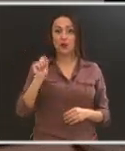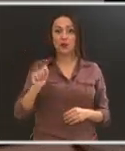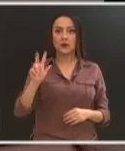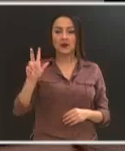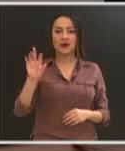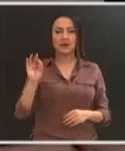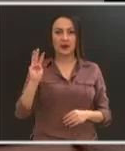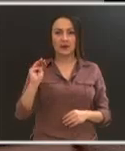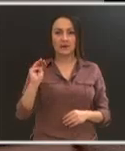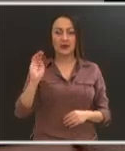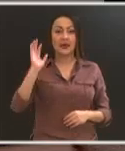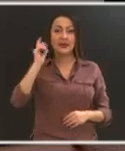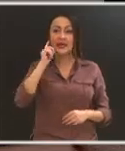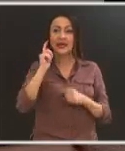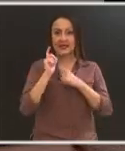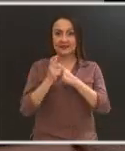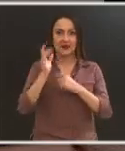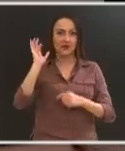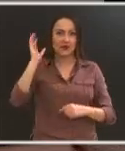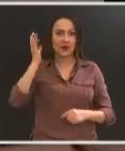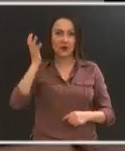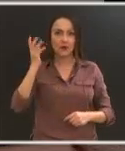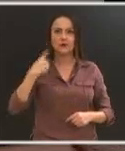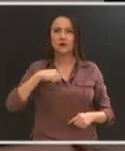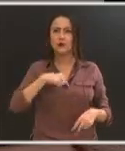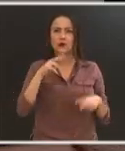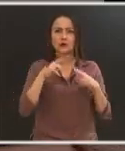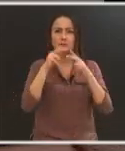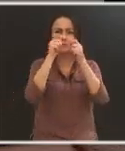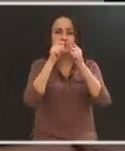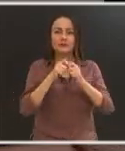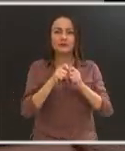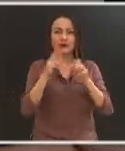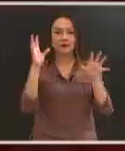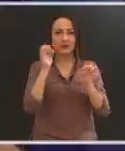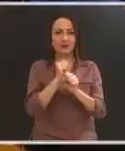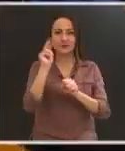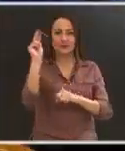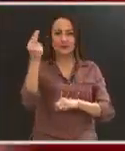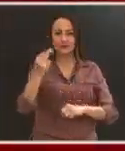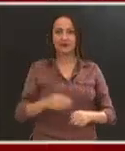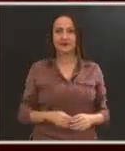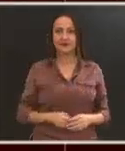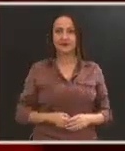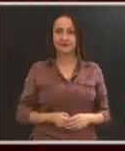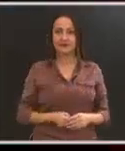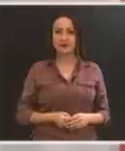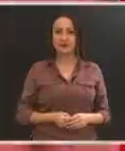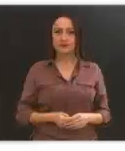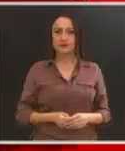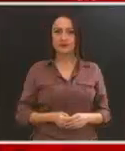FM de Extra Radio. Vamos a conocer nuestros titulares.